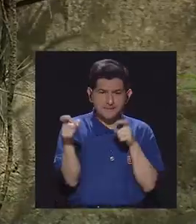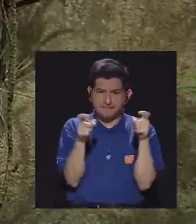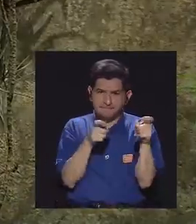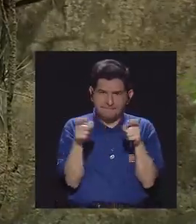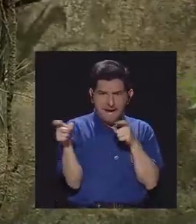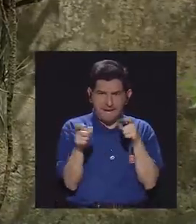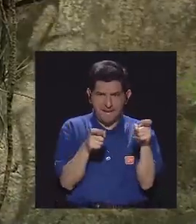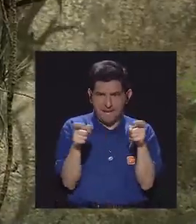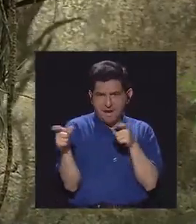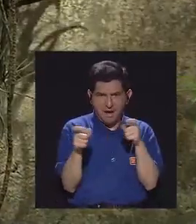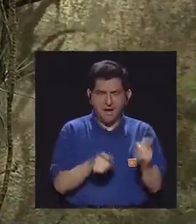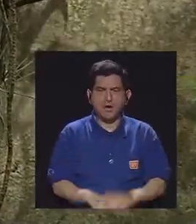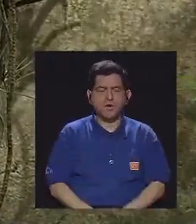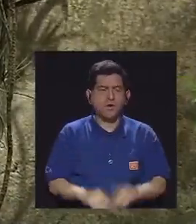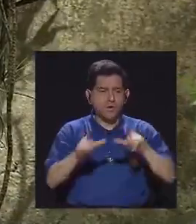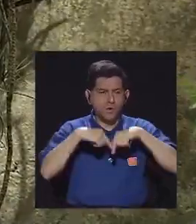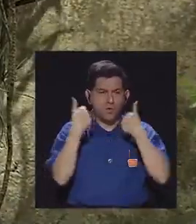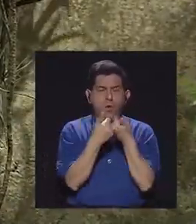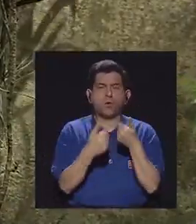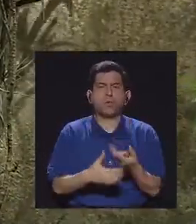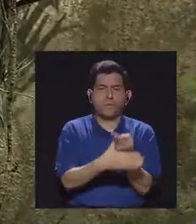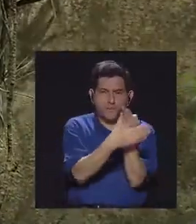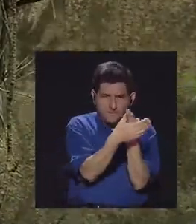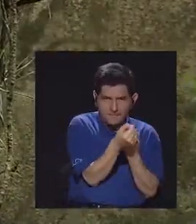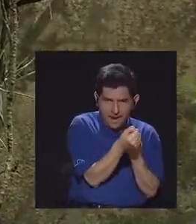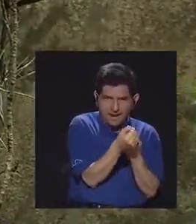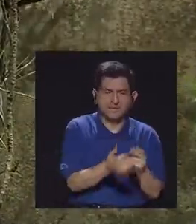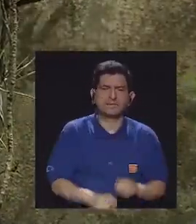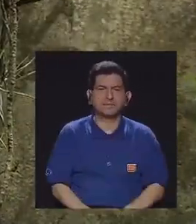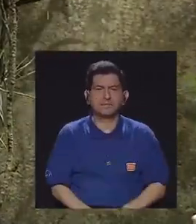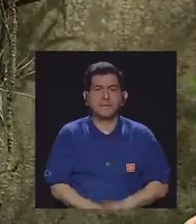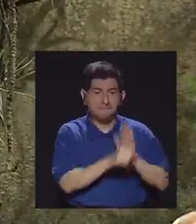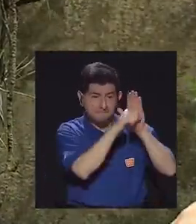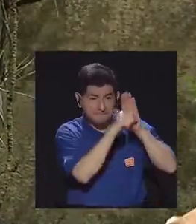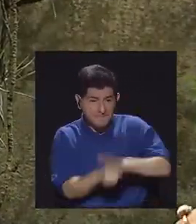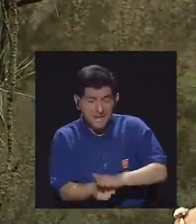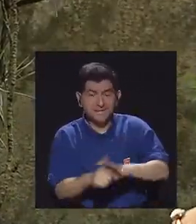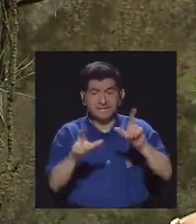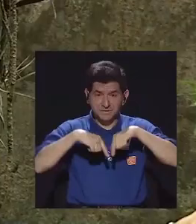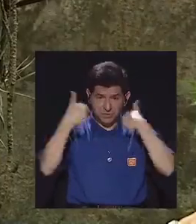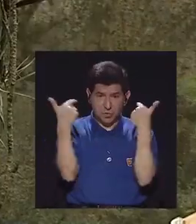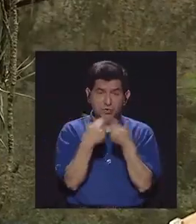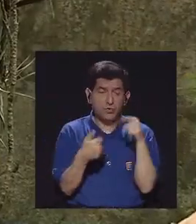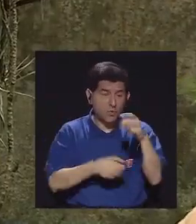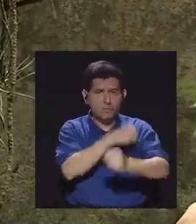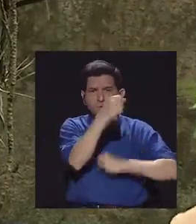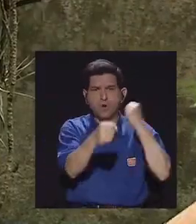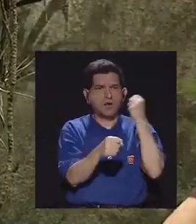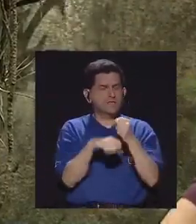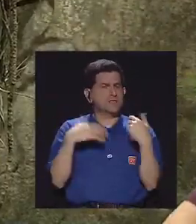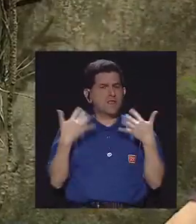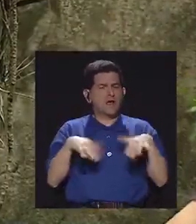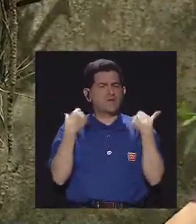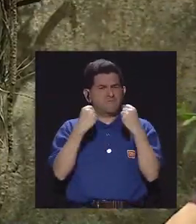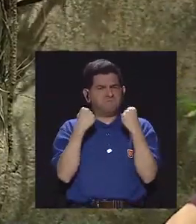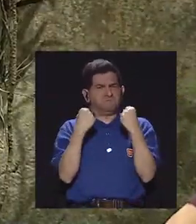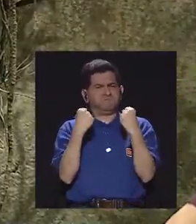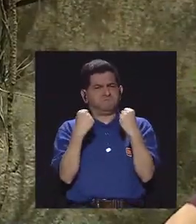de... con su grupo de pares, ¿verdad? La presión de grupo, que en esa edad es muy, muy